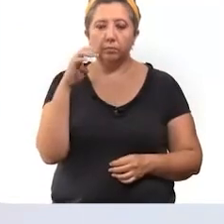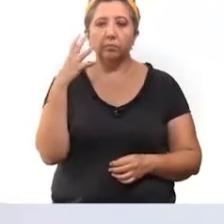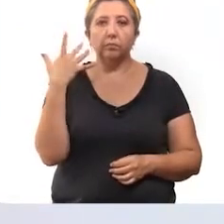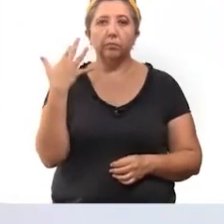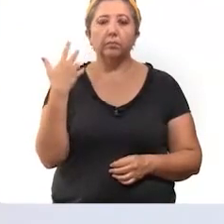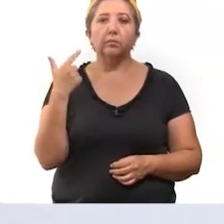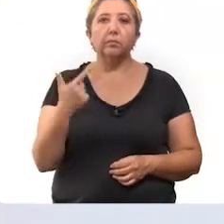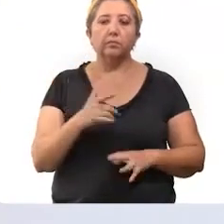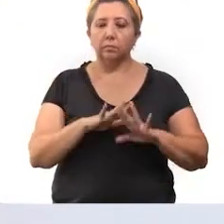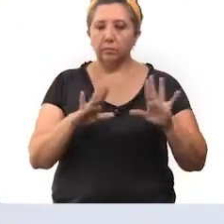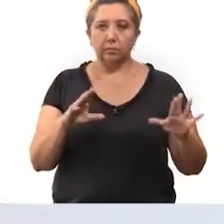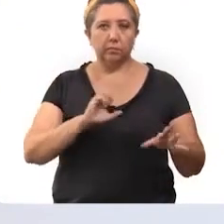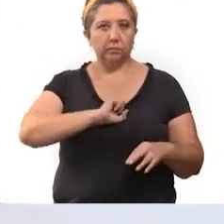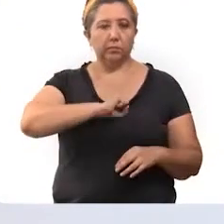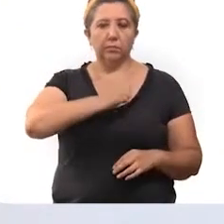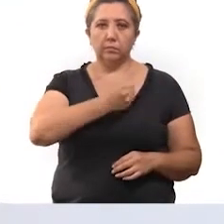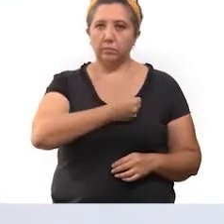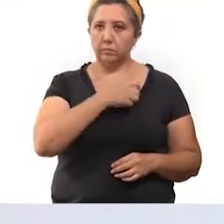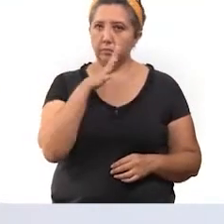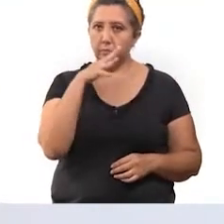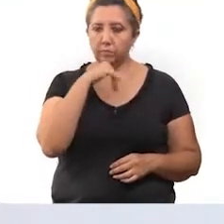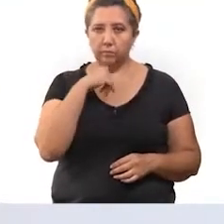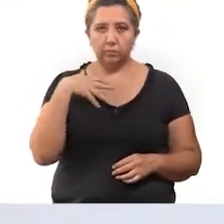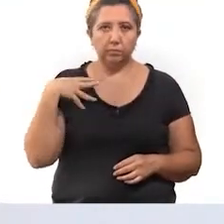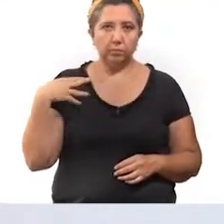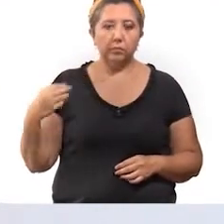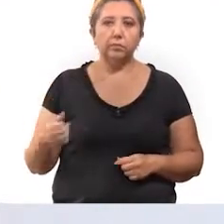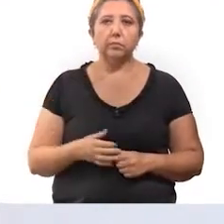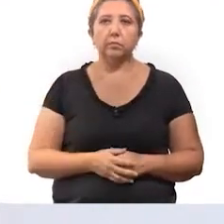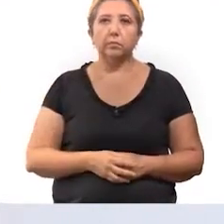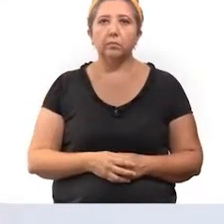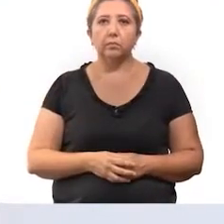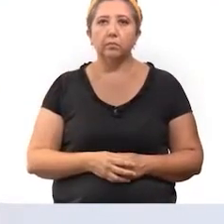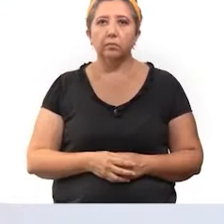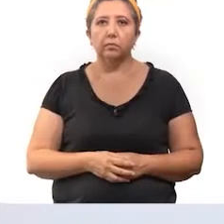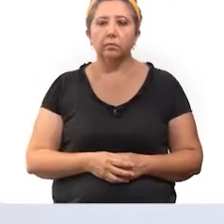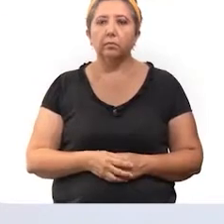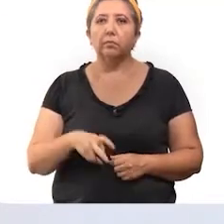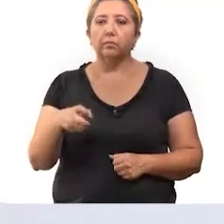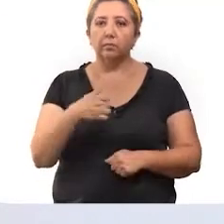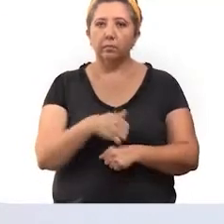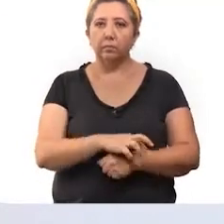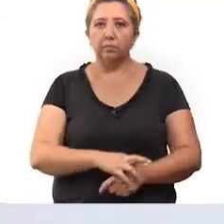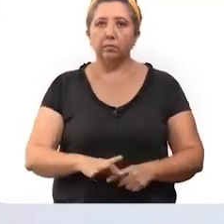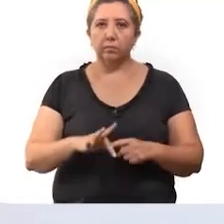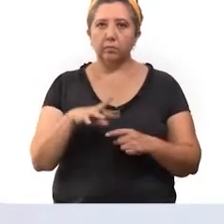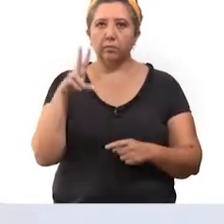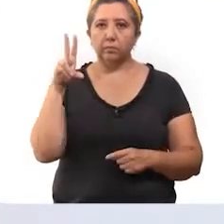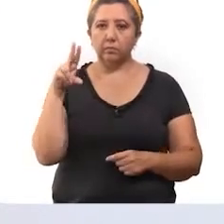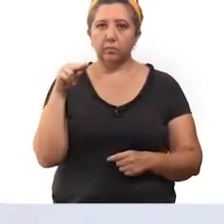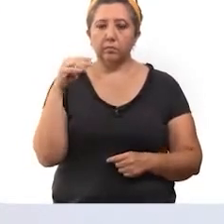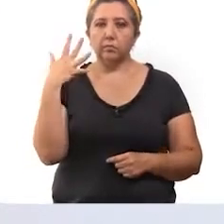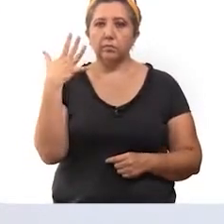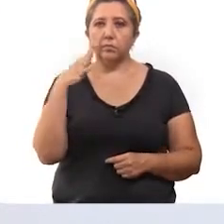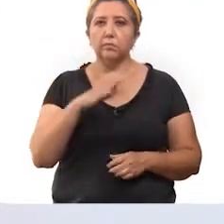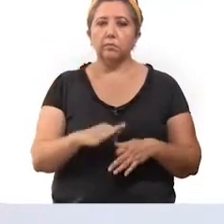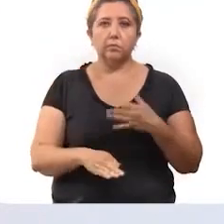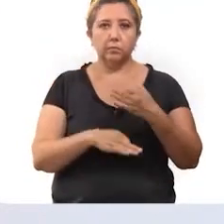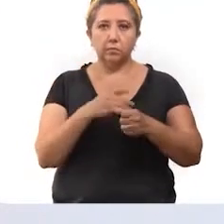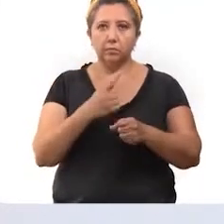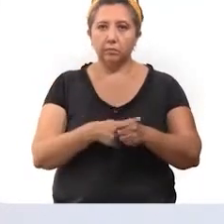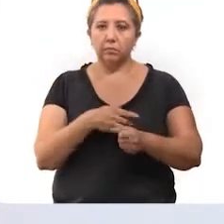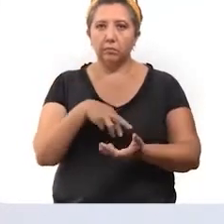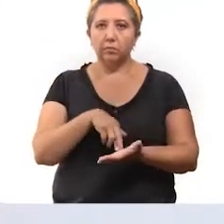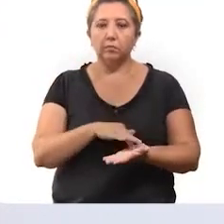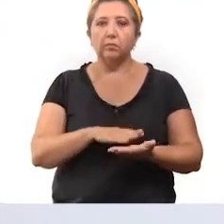42.457 pacientes ya se recuperaron, no presentan síntomas ni pueden contagiar. Esta cifra representa el 85% del total de